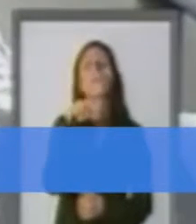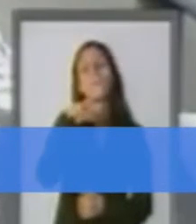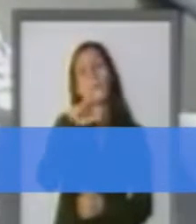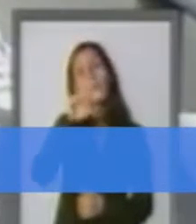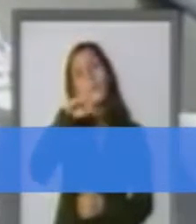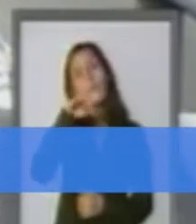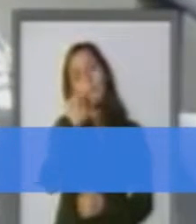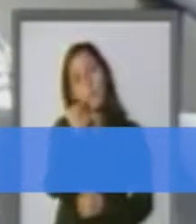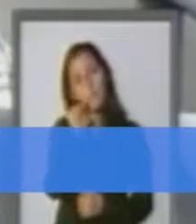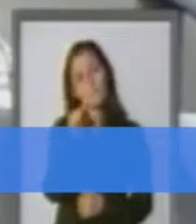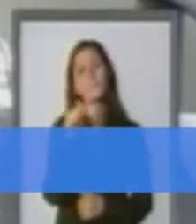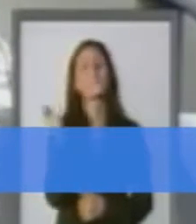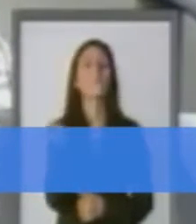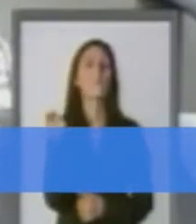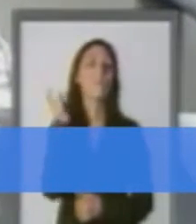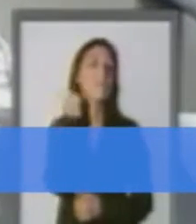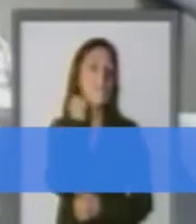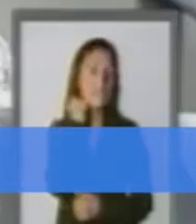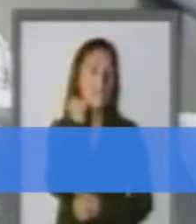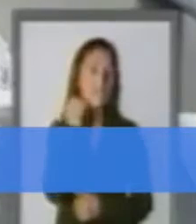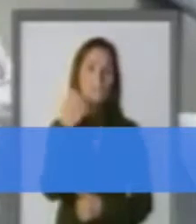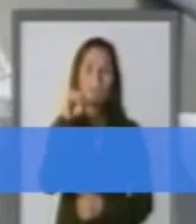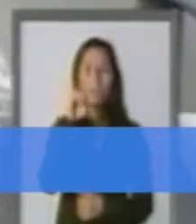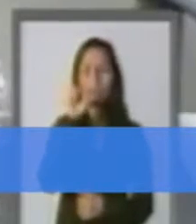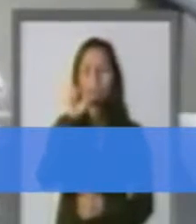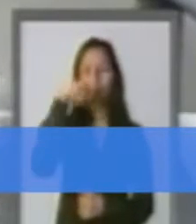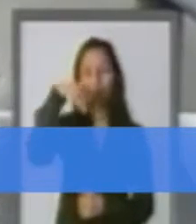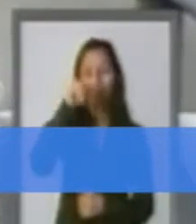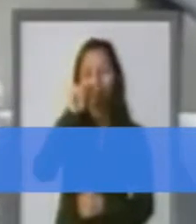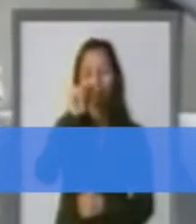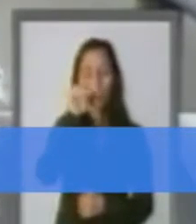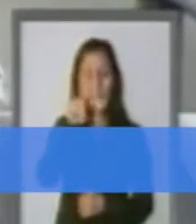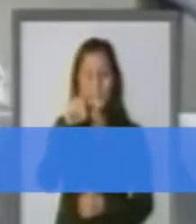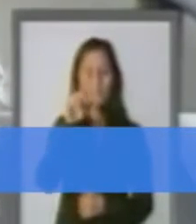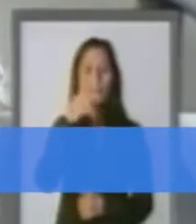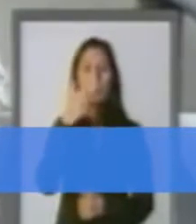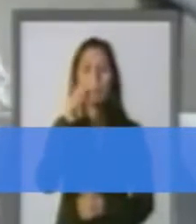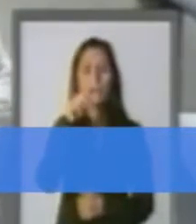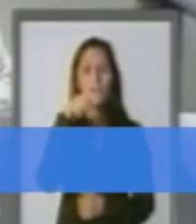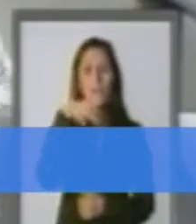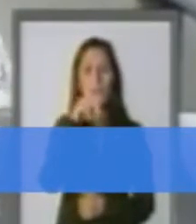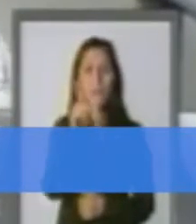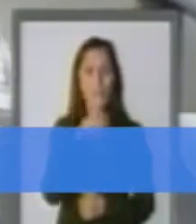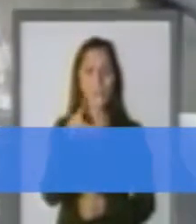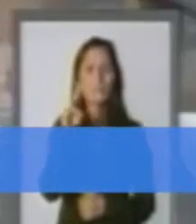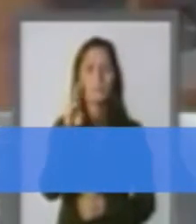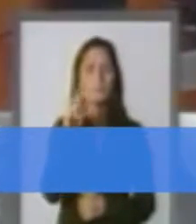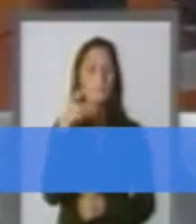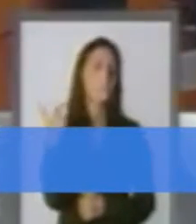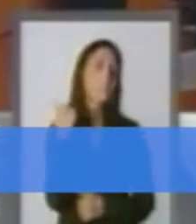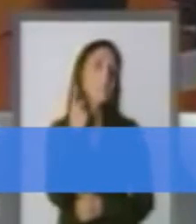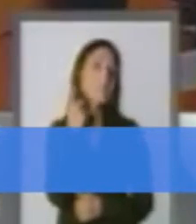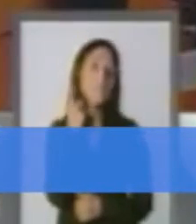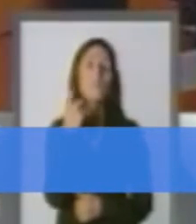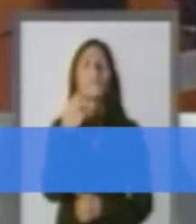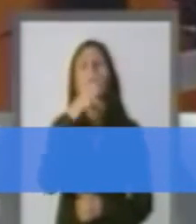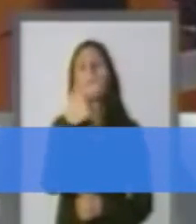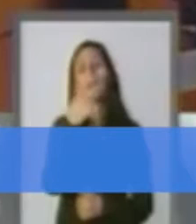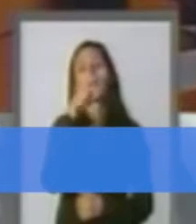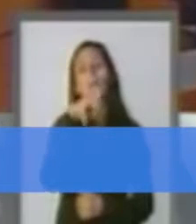presidentes municipales, diputados locales, diputados federales, senadores, el propio presidente de la República, secretarios de